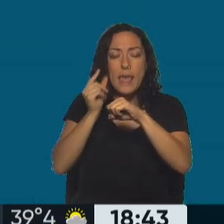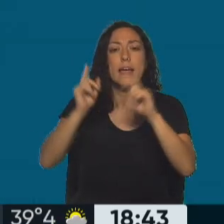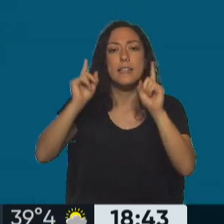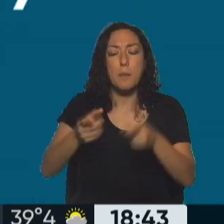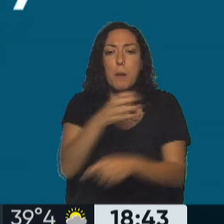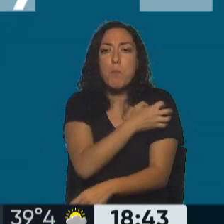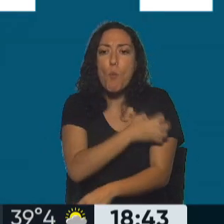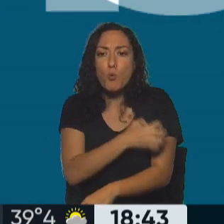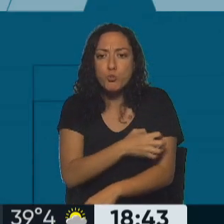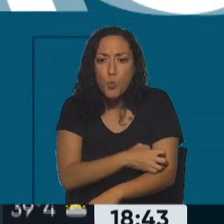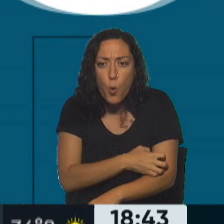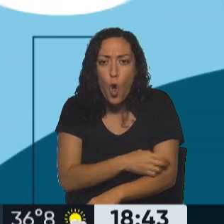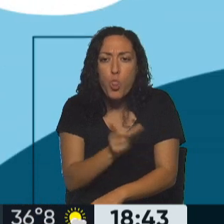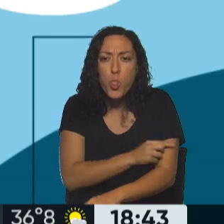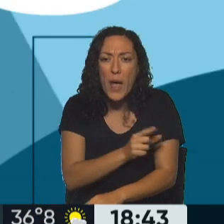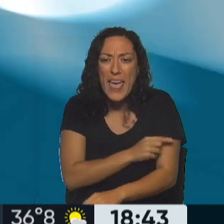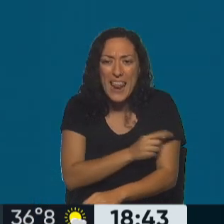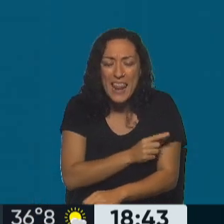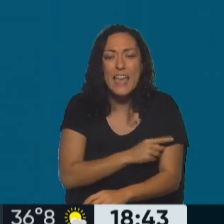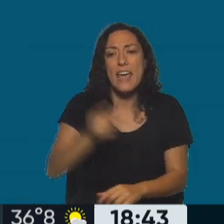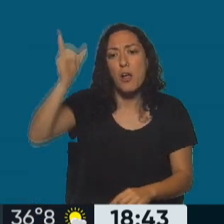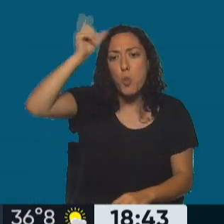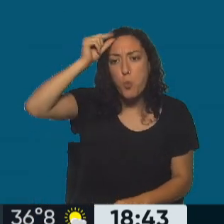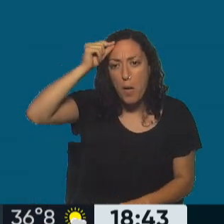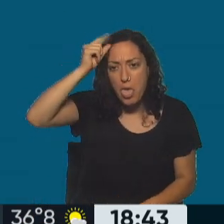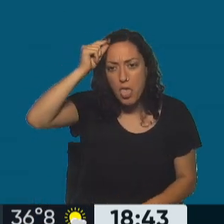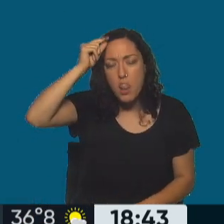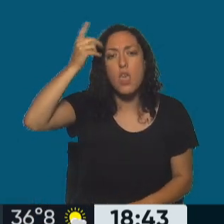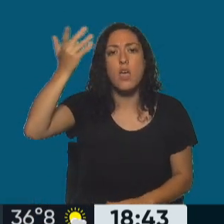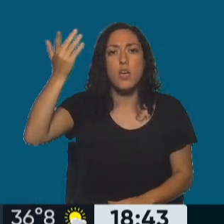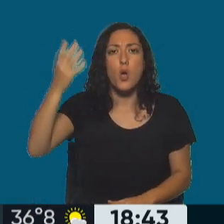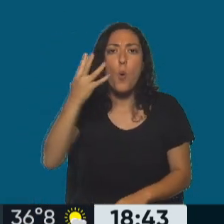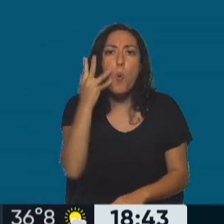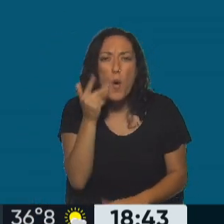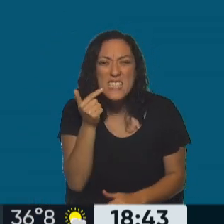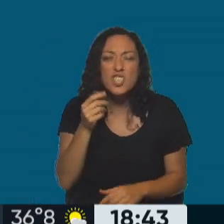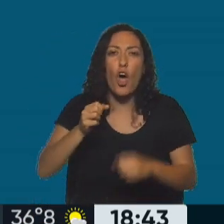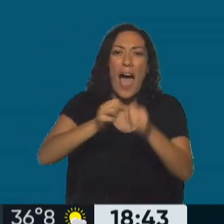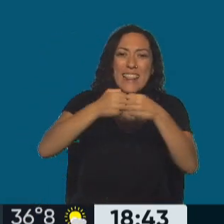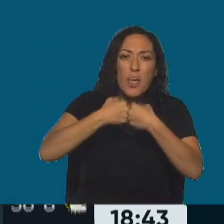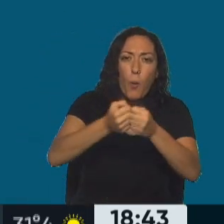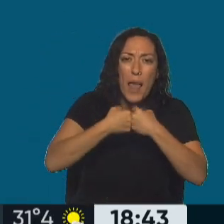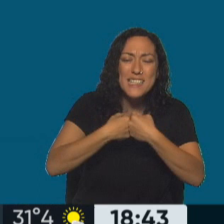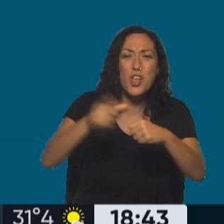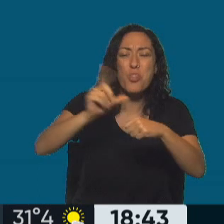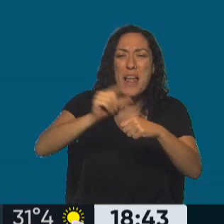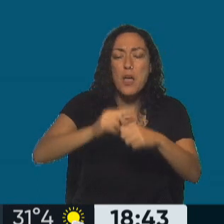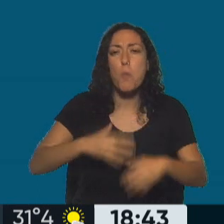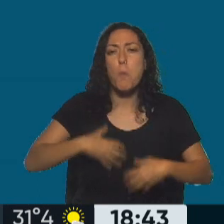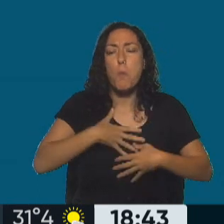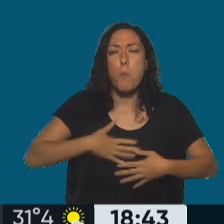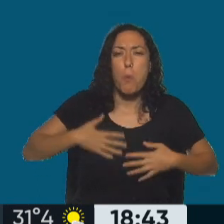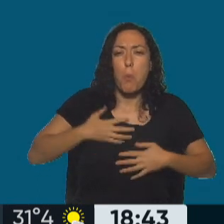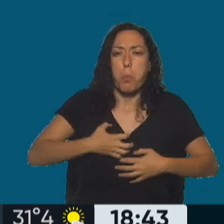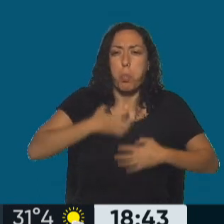la fiebre quebrantahuesos dolor de cabeza dolor justamente en los huesos en las articulaciones puede tener náuseas o